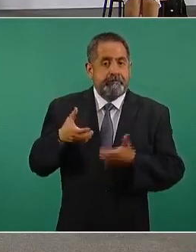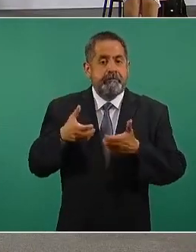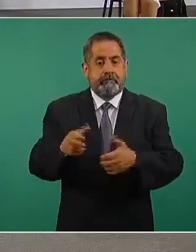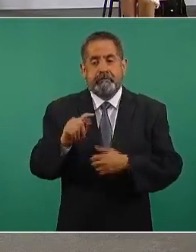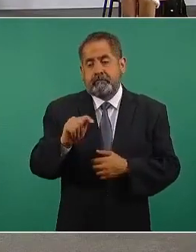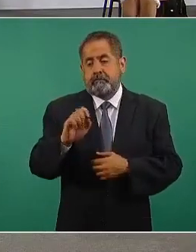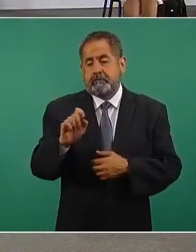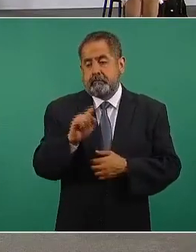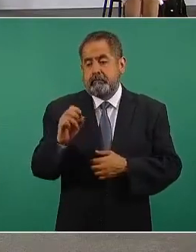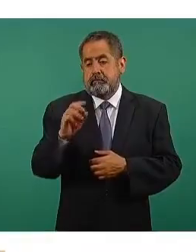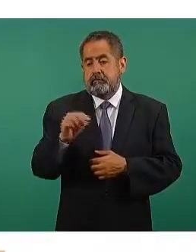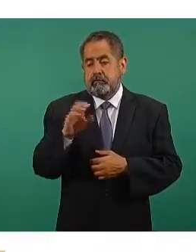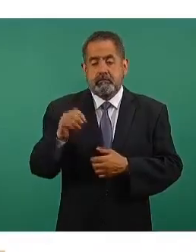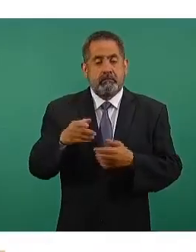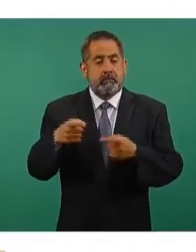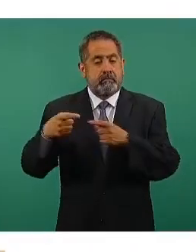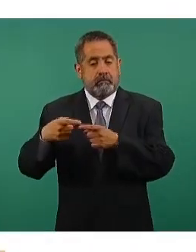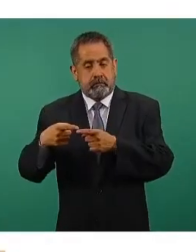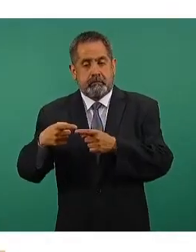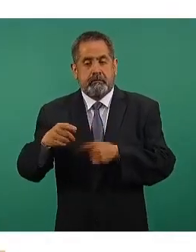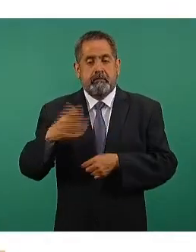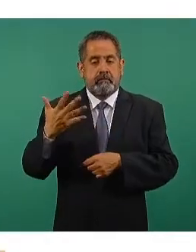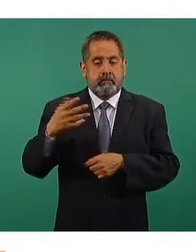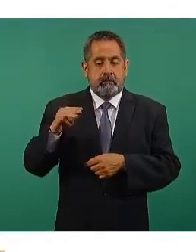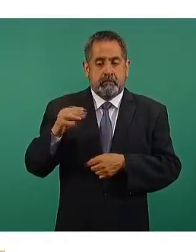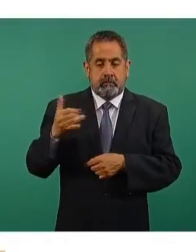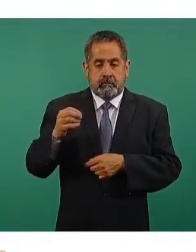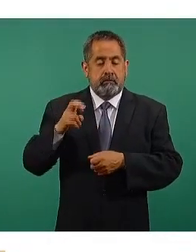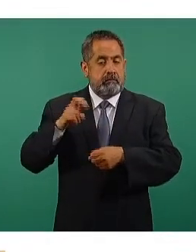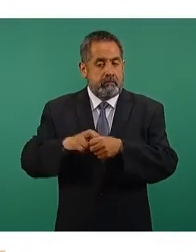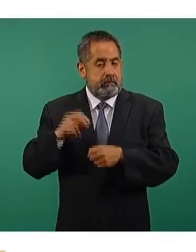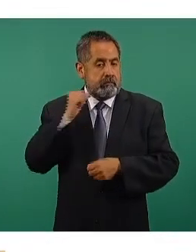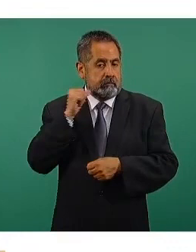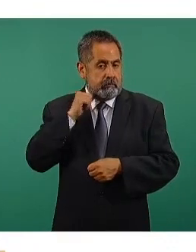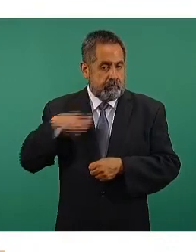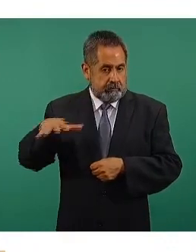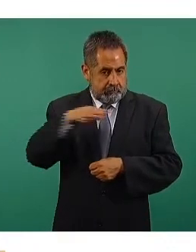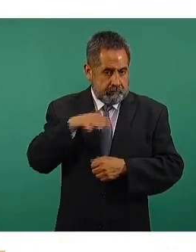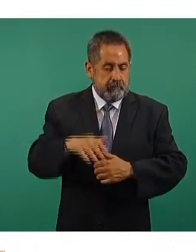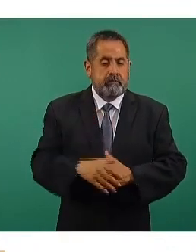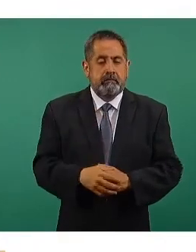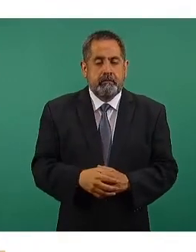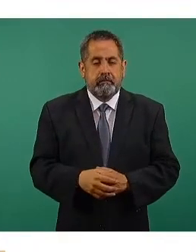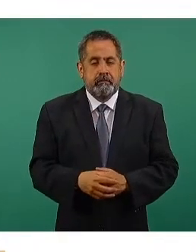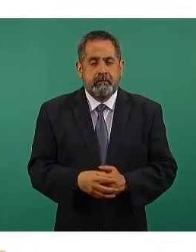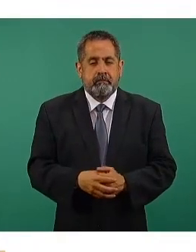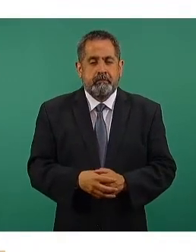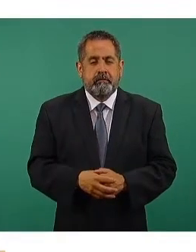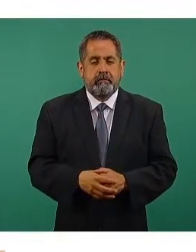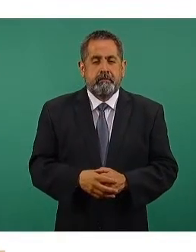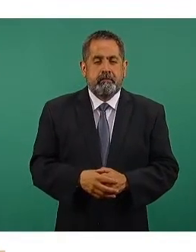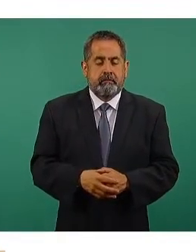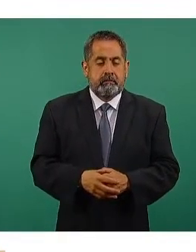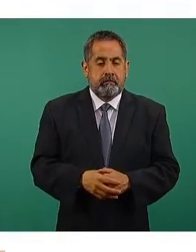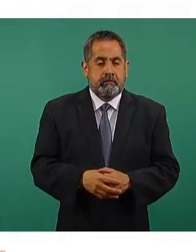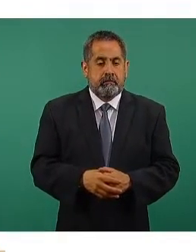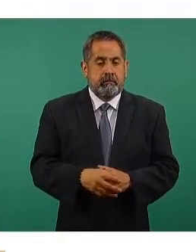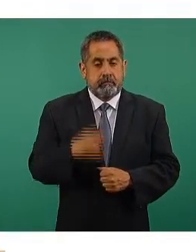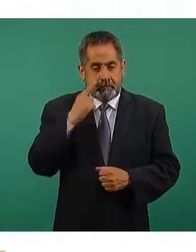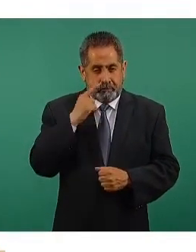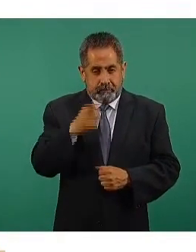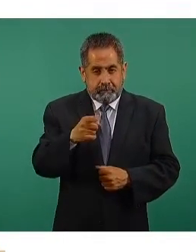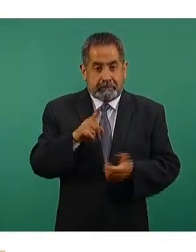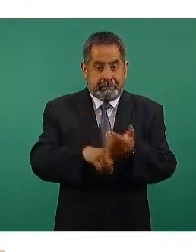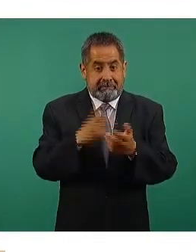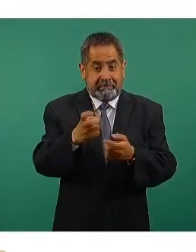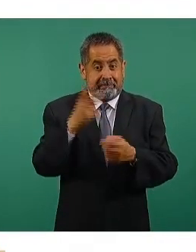Tezozómoc, esquina con 5 de Mayo, en Azcapotzalco. La que sigue, por favor. Aquí viene la toma